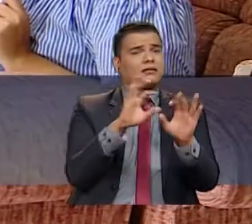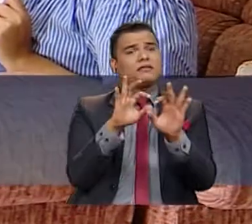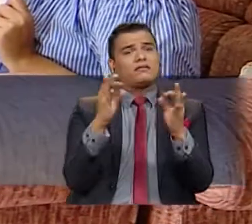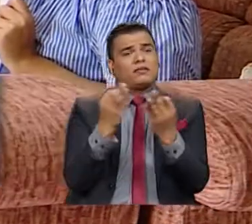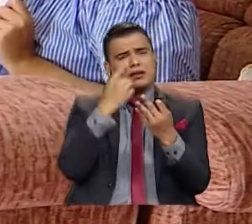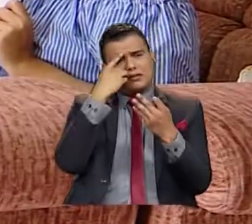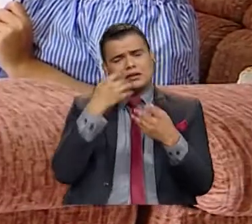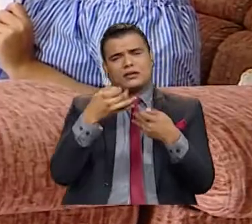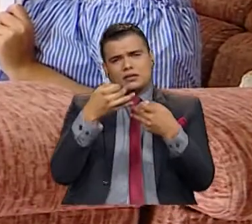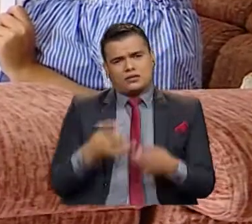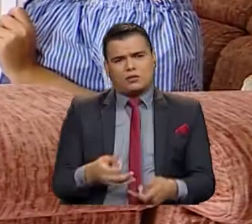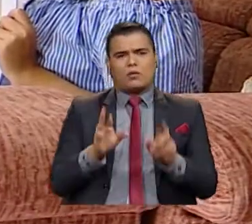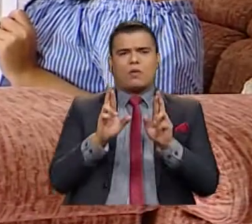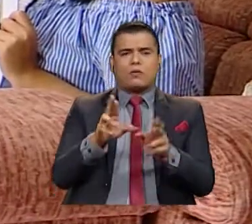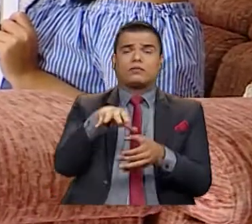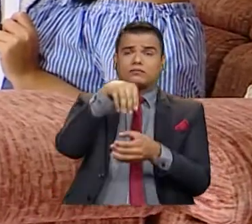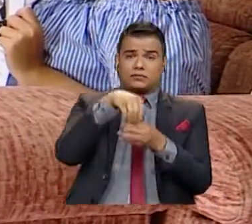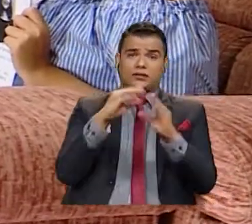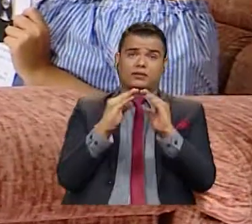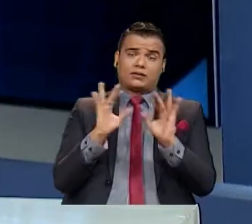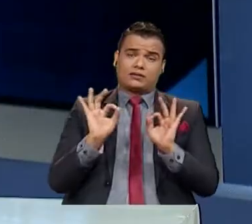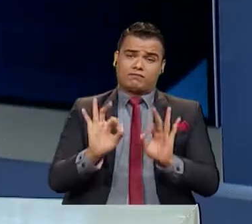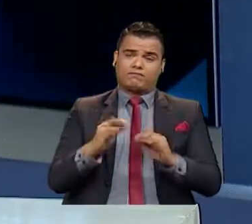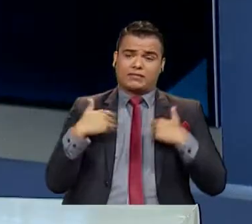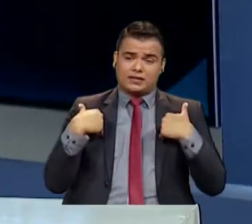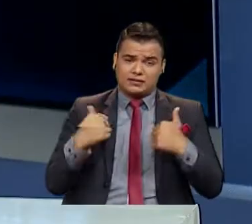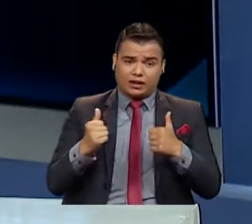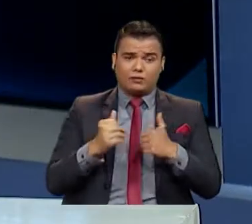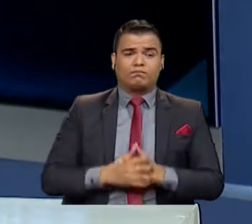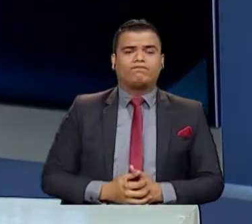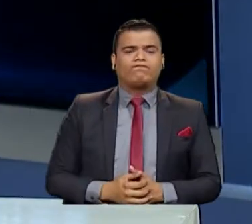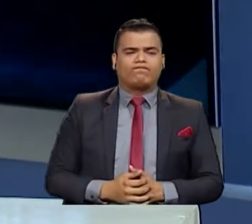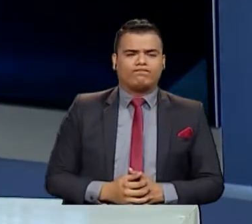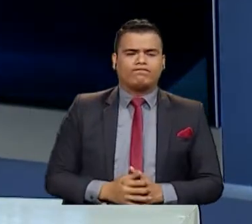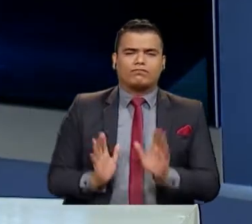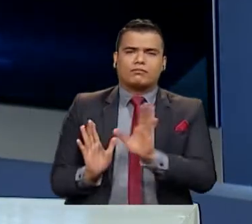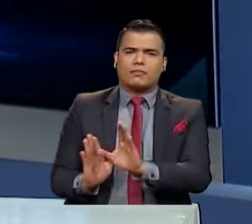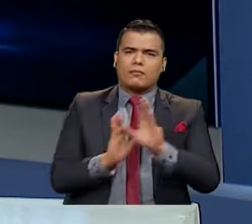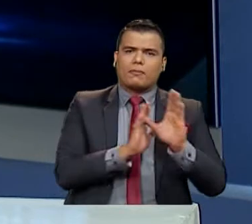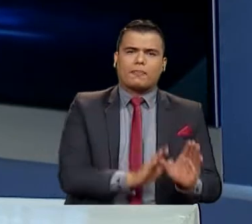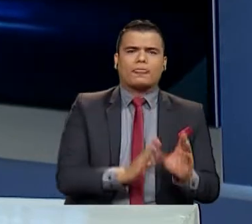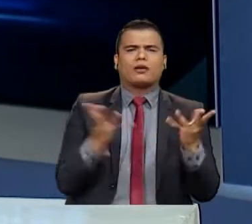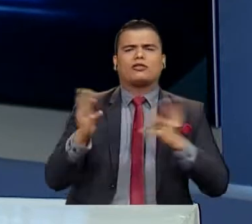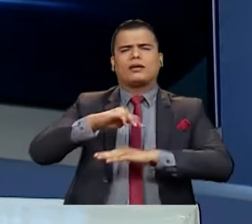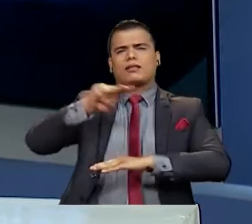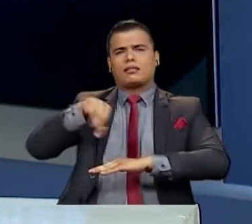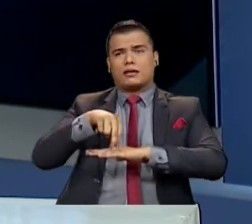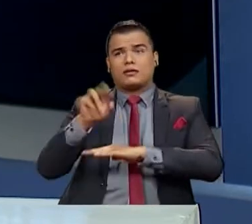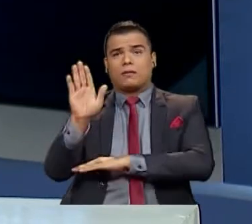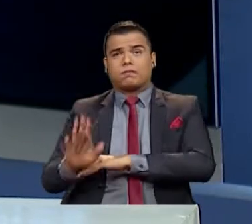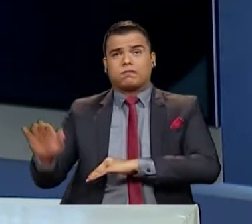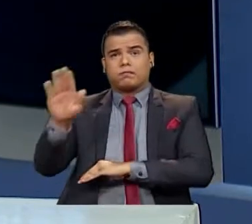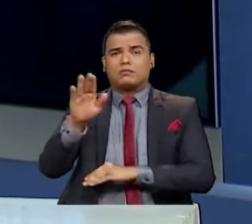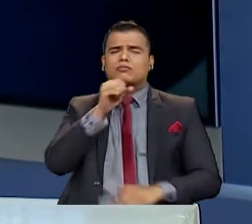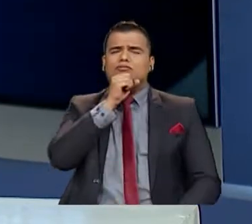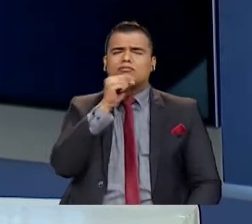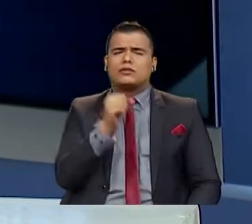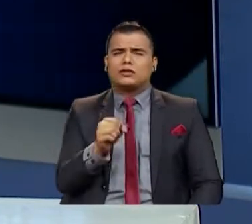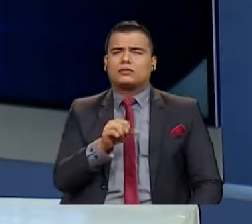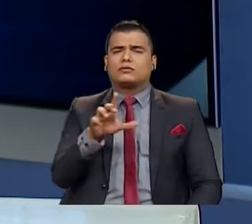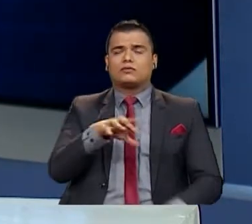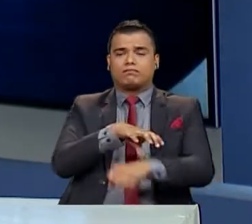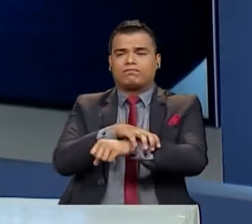que la niña regrese a su hogar sana y salva. Y seguimos ahora al departamento de Nariño, en donde 2 adultos mayores fueron